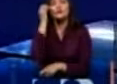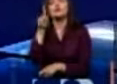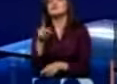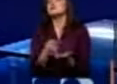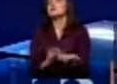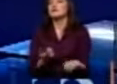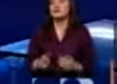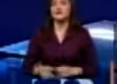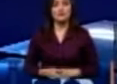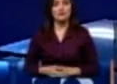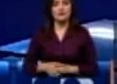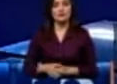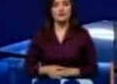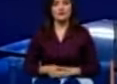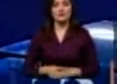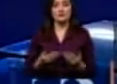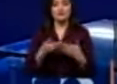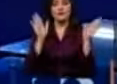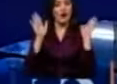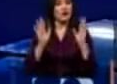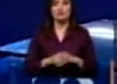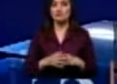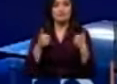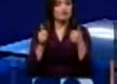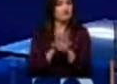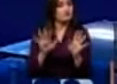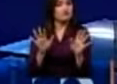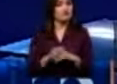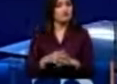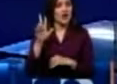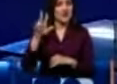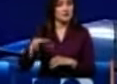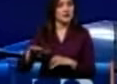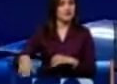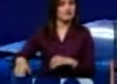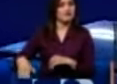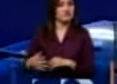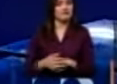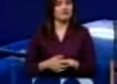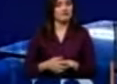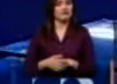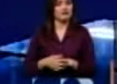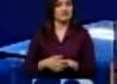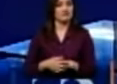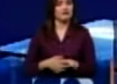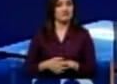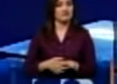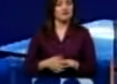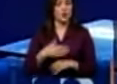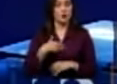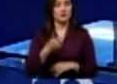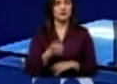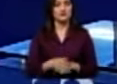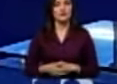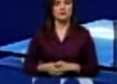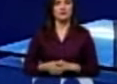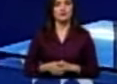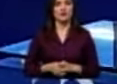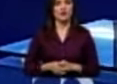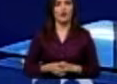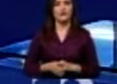vía. Finalmente se abrió a la circulación vehicular con 3 meses de retraso y más, 3 meses y más. ¿Cómo estás, Helen?